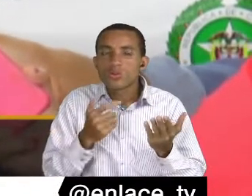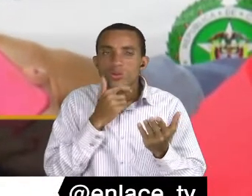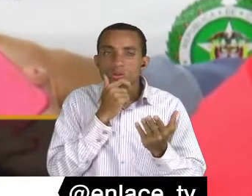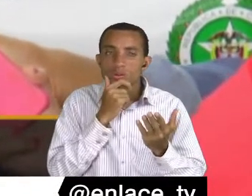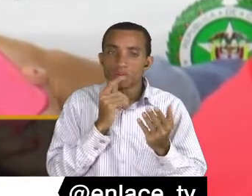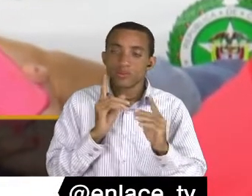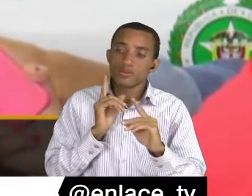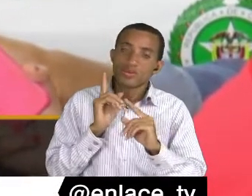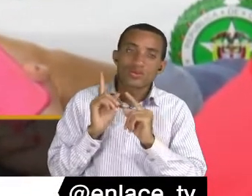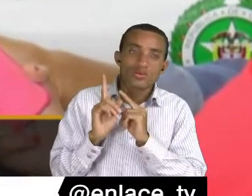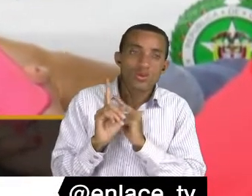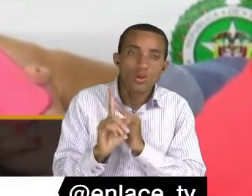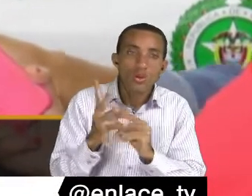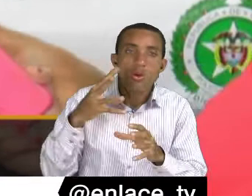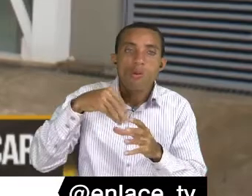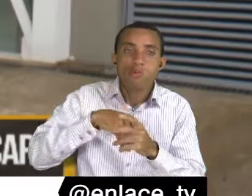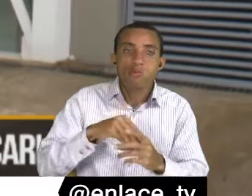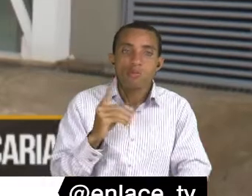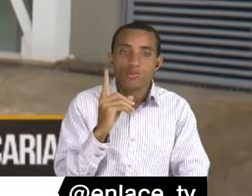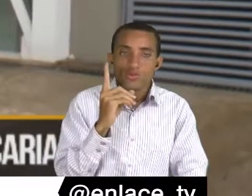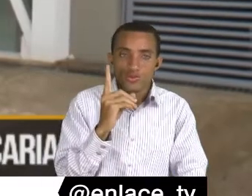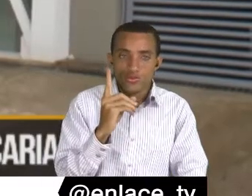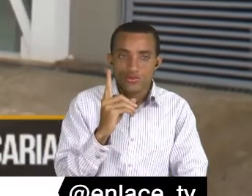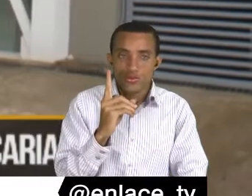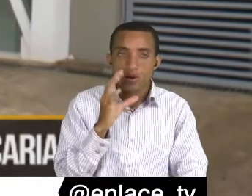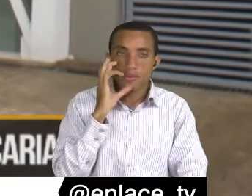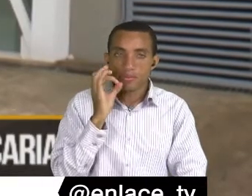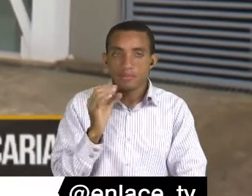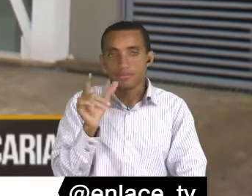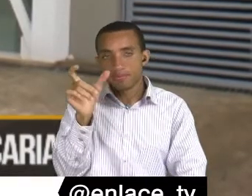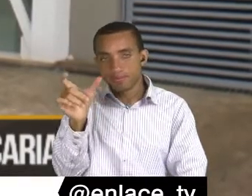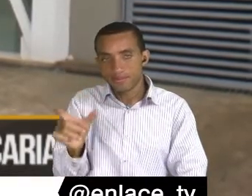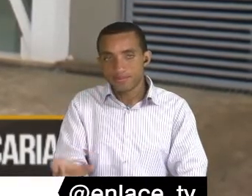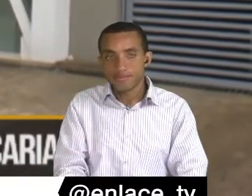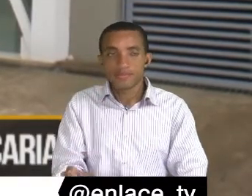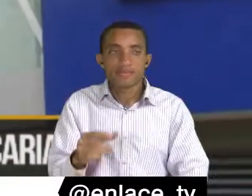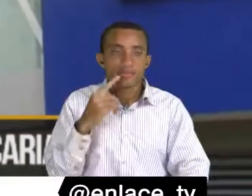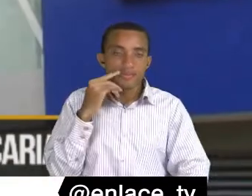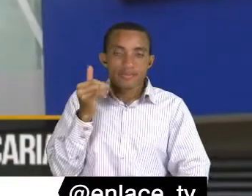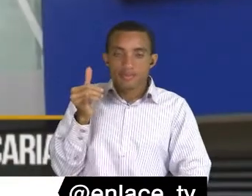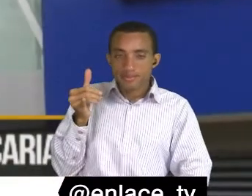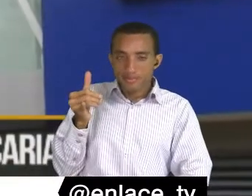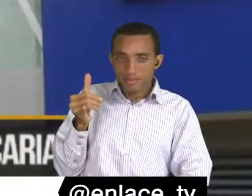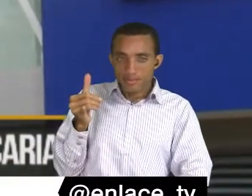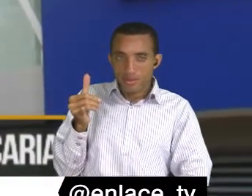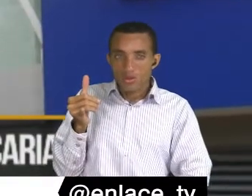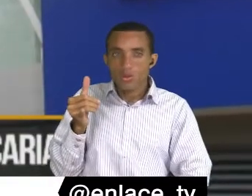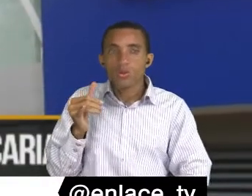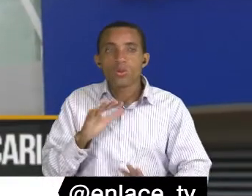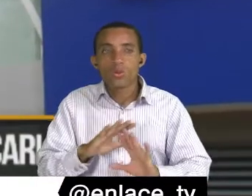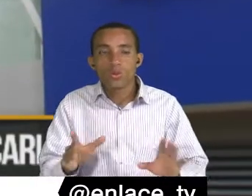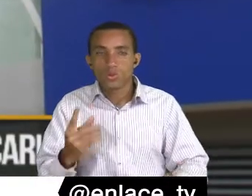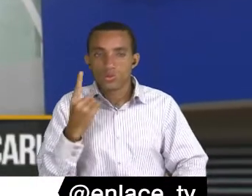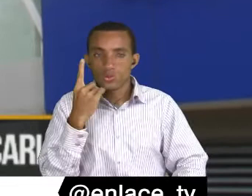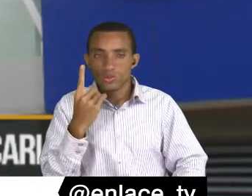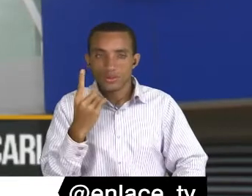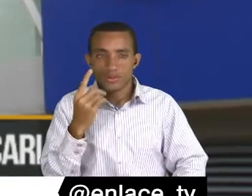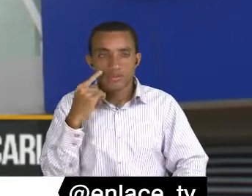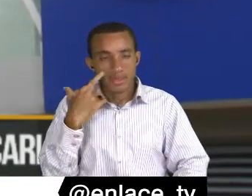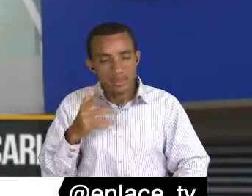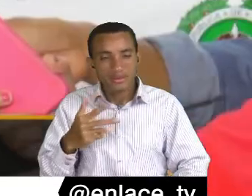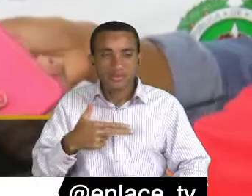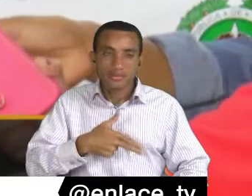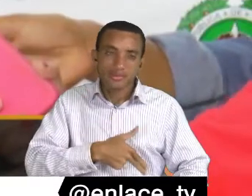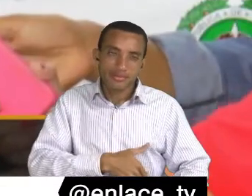encontraba al interior del establecimiento. Los videos de las cámaras de seguridad muestran a uno de los delincuentes portando lo que sería un arma de